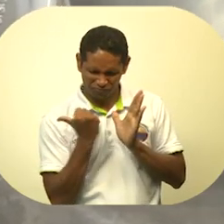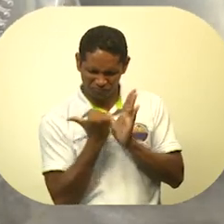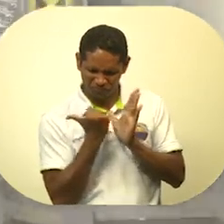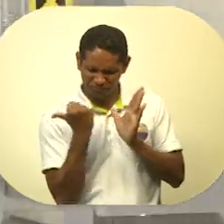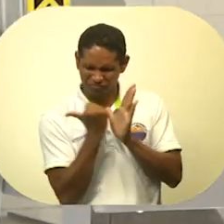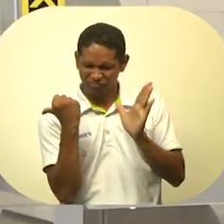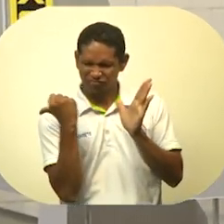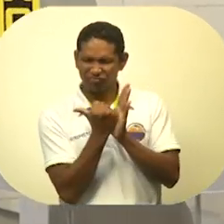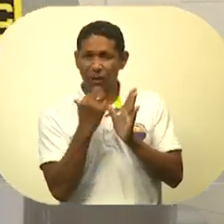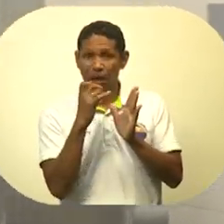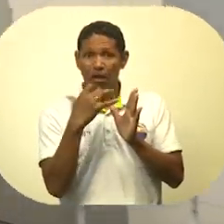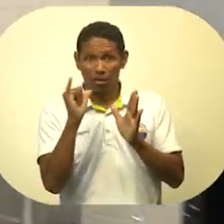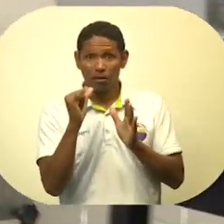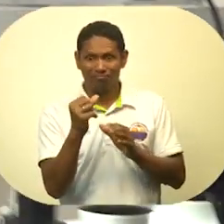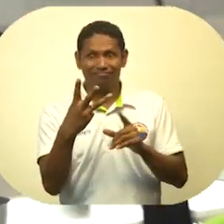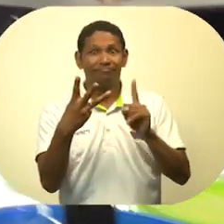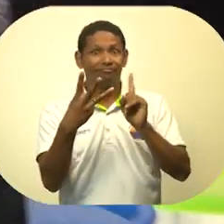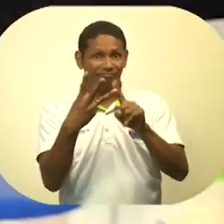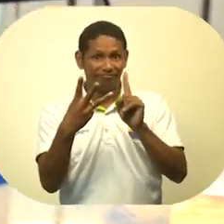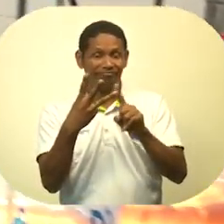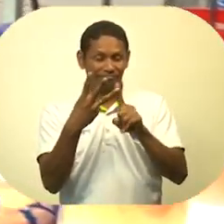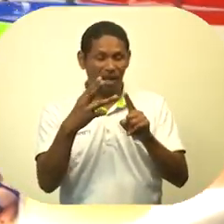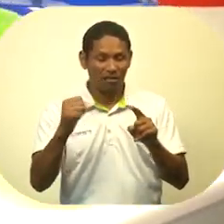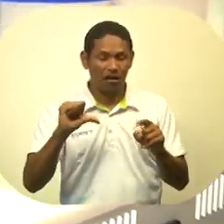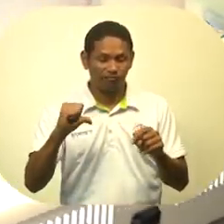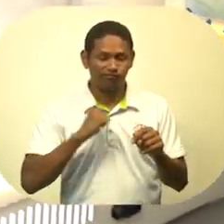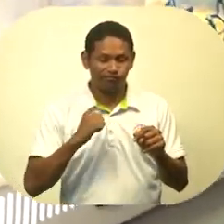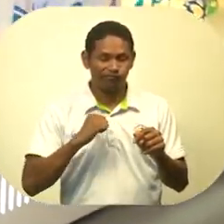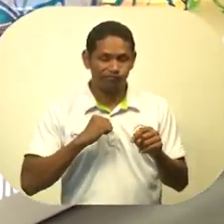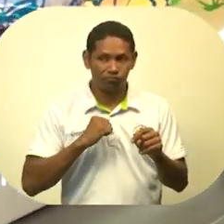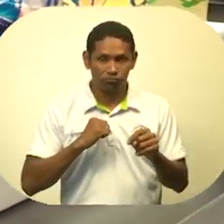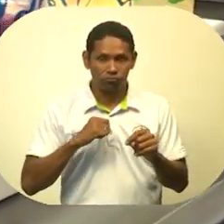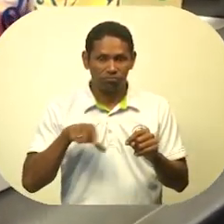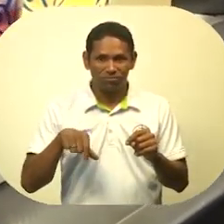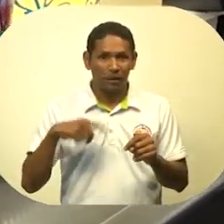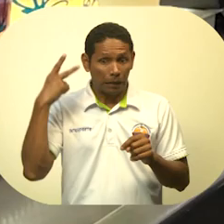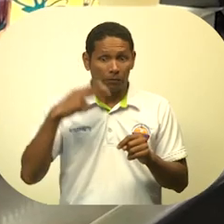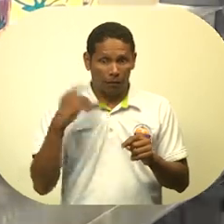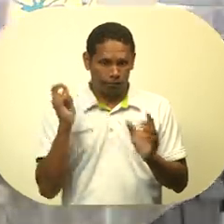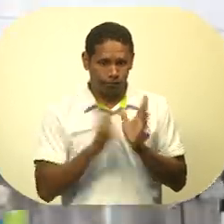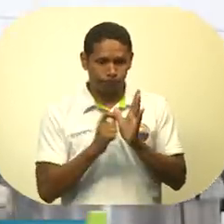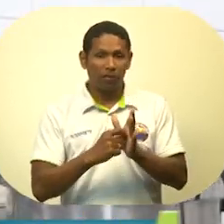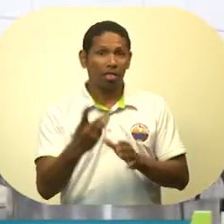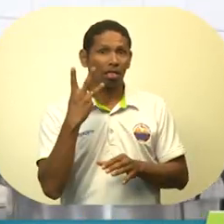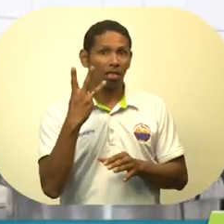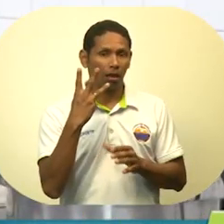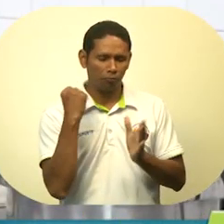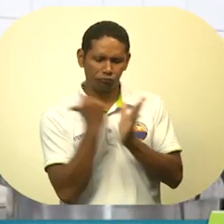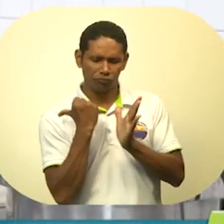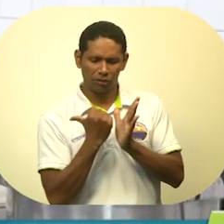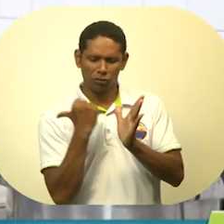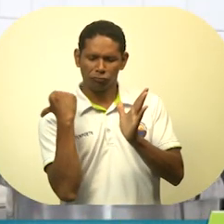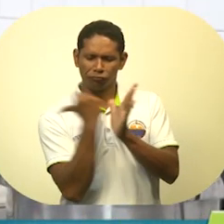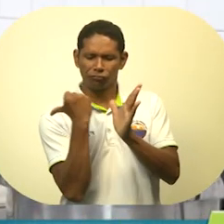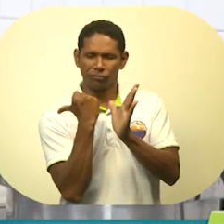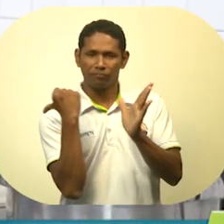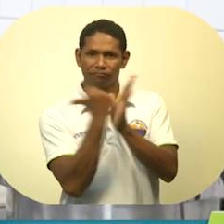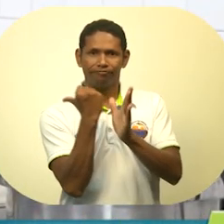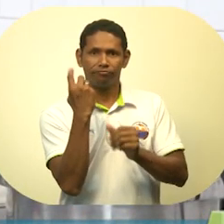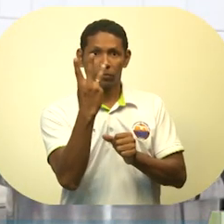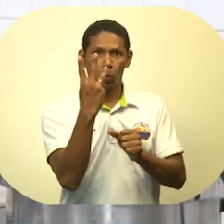patente de invención nacional concedida por la Superintendencia de Industria y Comercio en toda la historia del mismo. Si algo tendríamos que valorar